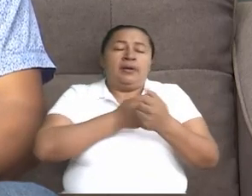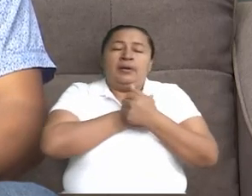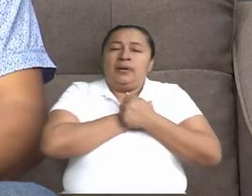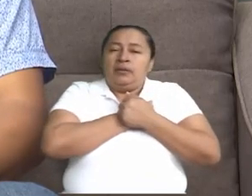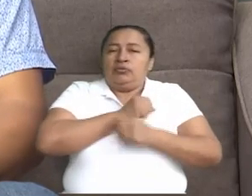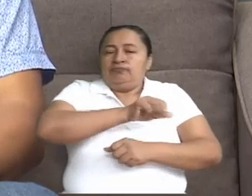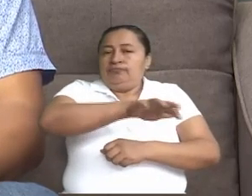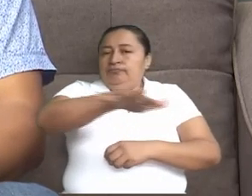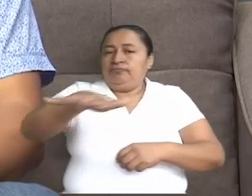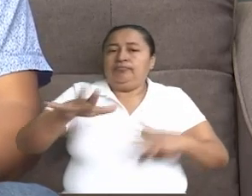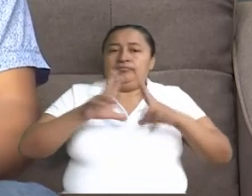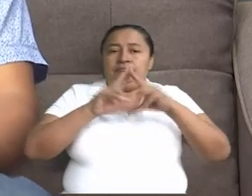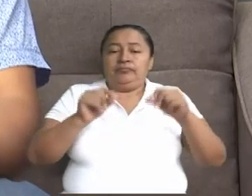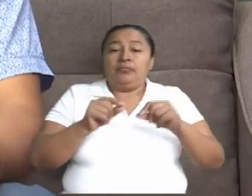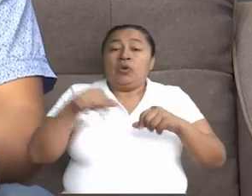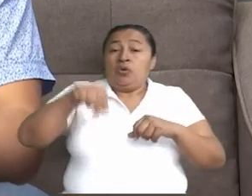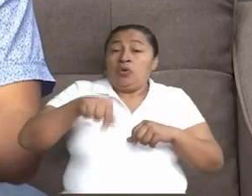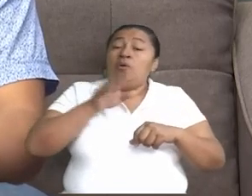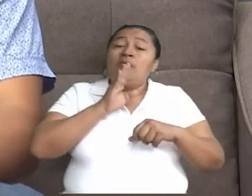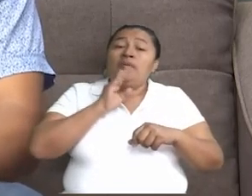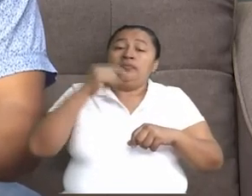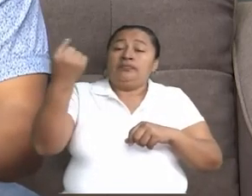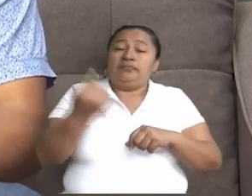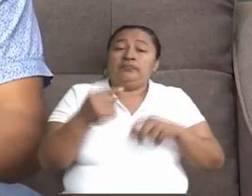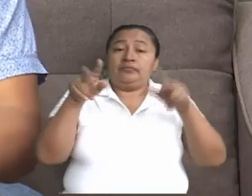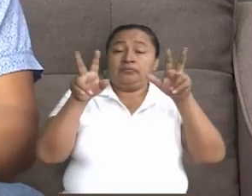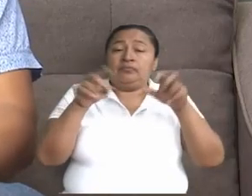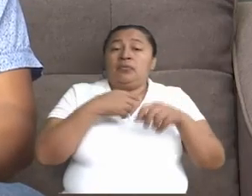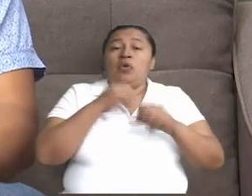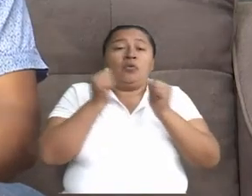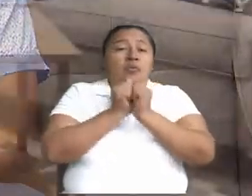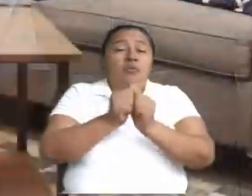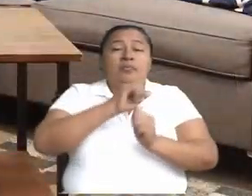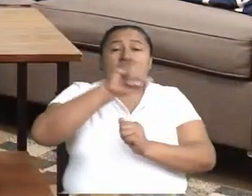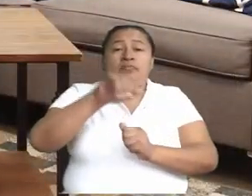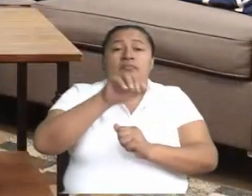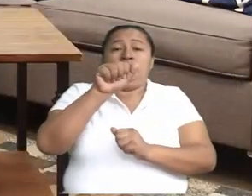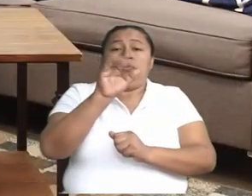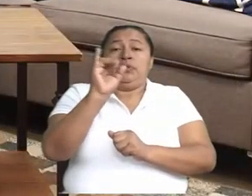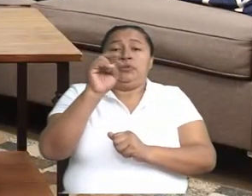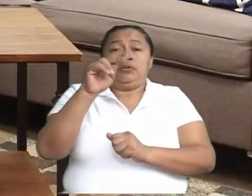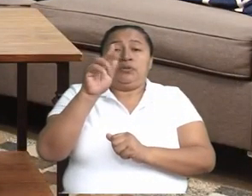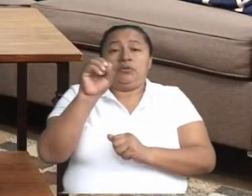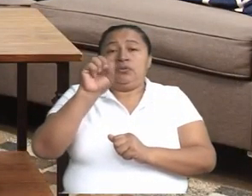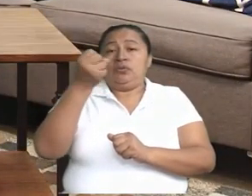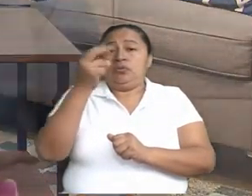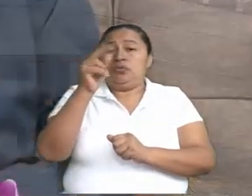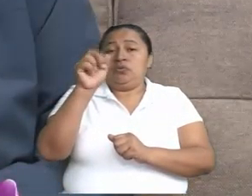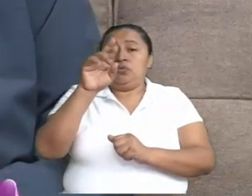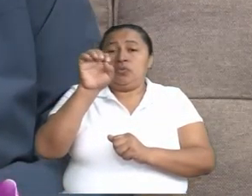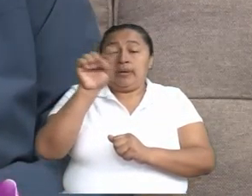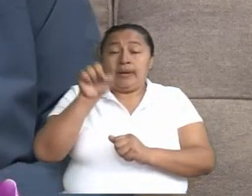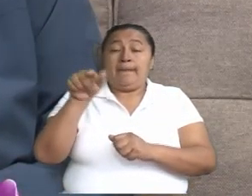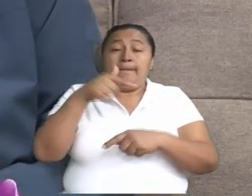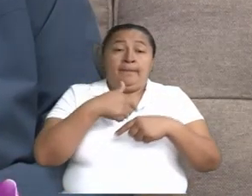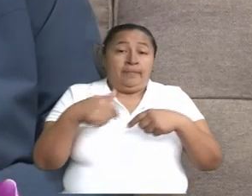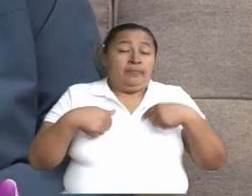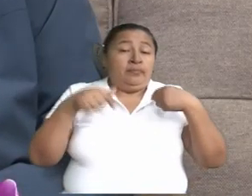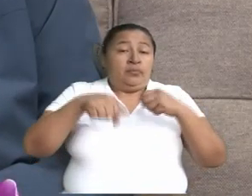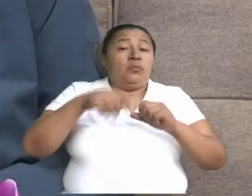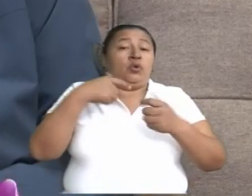para hablar de este tema está con nosotros el compañero Jacinto Suárez, quien es diputado ante la bancada del Frente Sandinista de Liberación Nacional, además es presidente de la